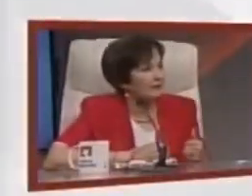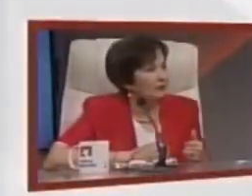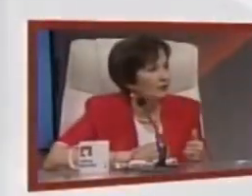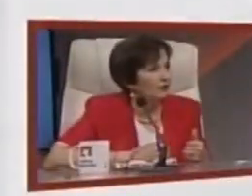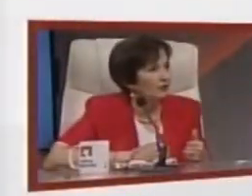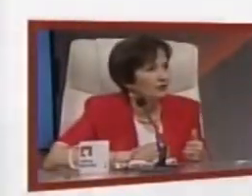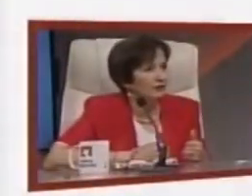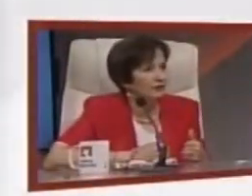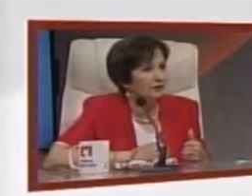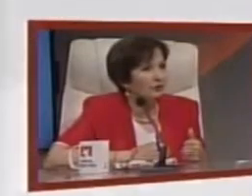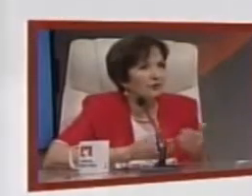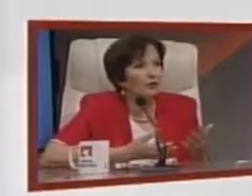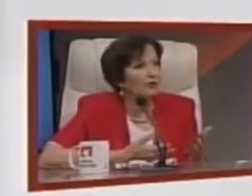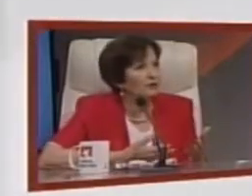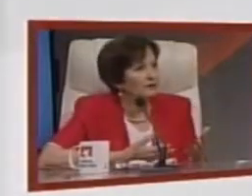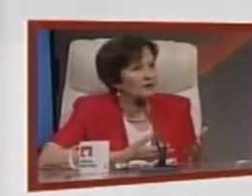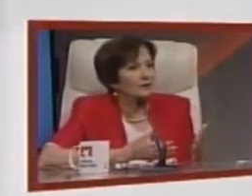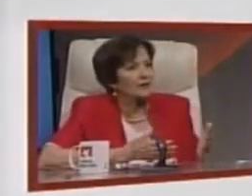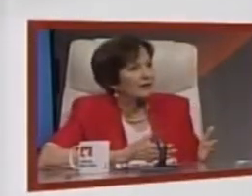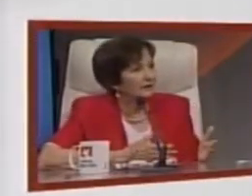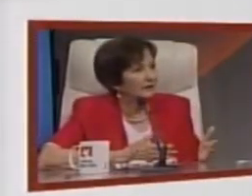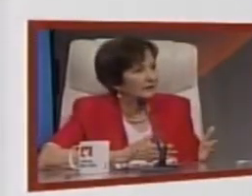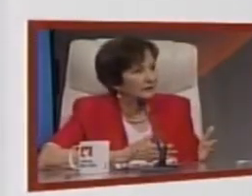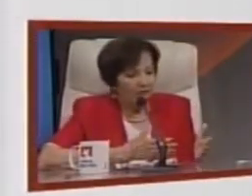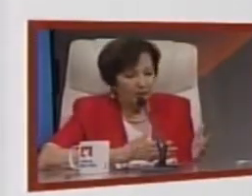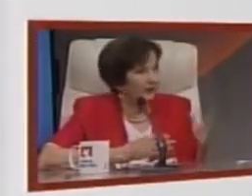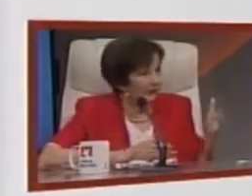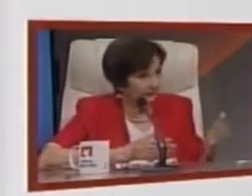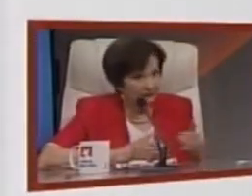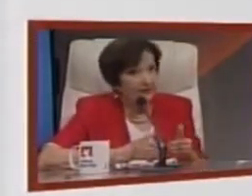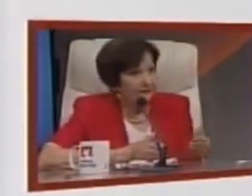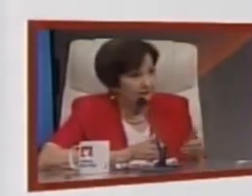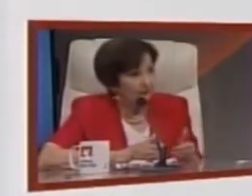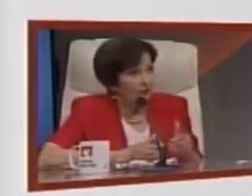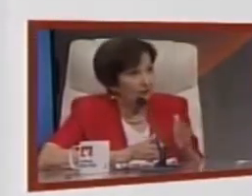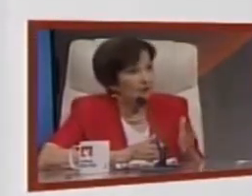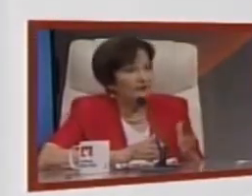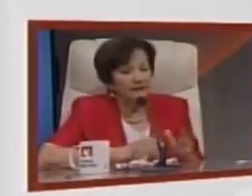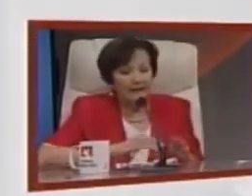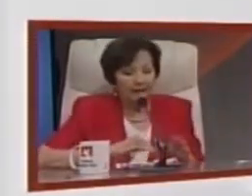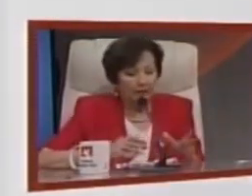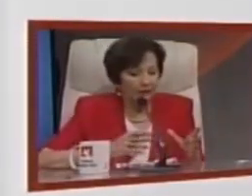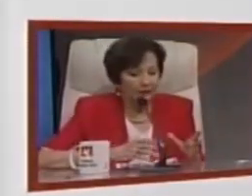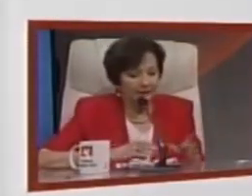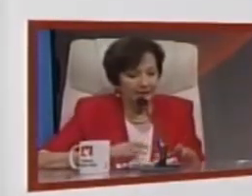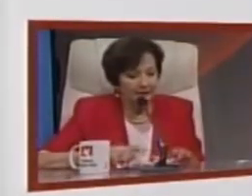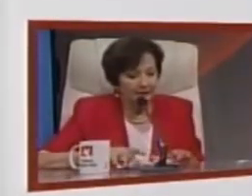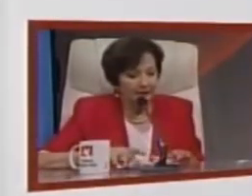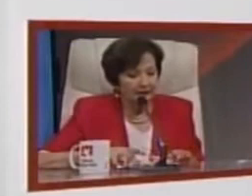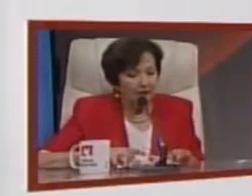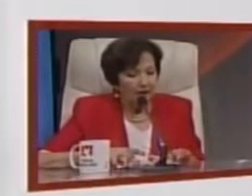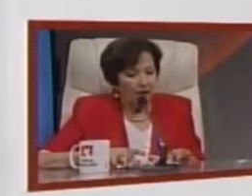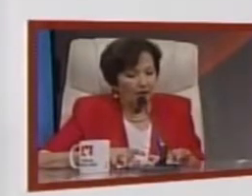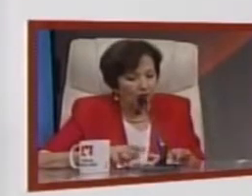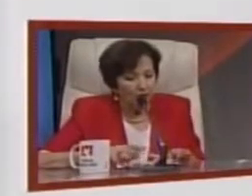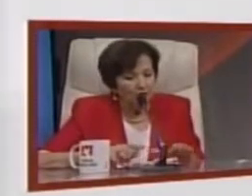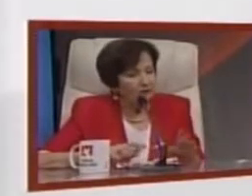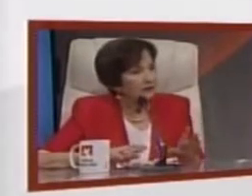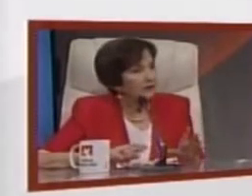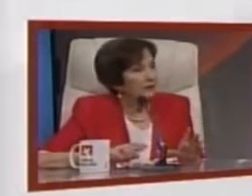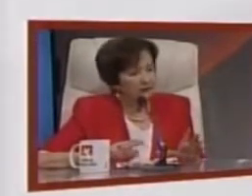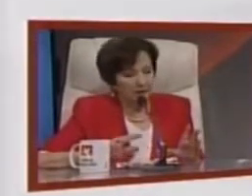en condiciones de votar, ¿cómo lo hicieron ayer? Ayer en la segunda vuelta. Bueno, pues sencillamente